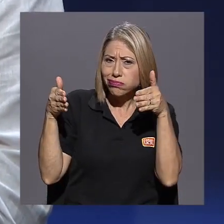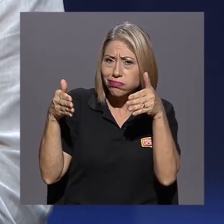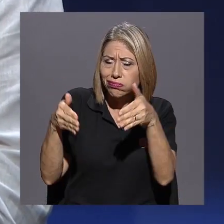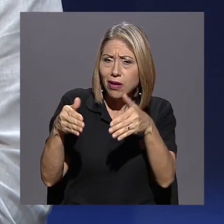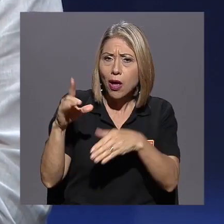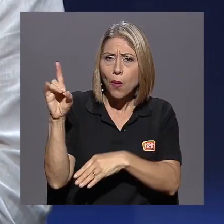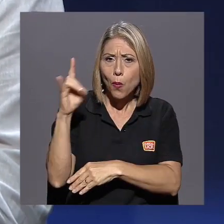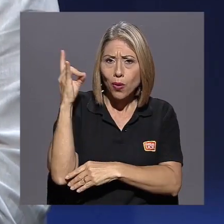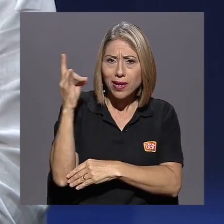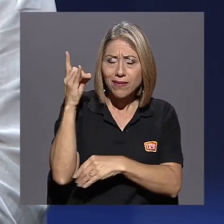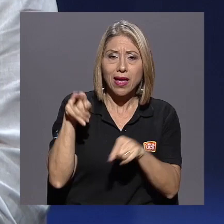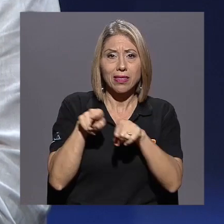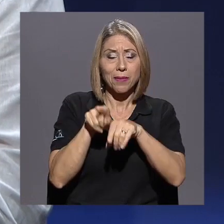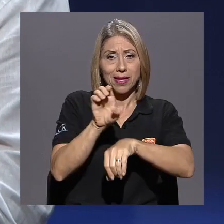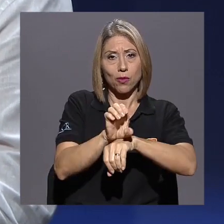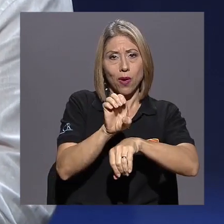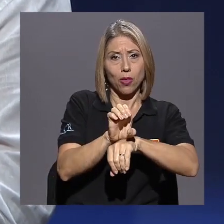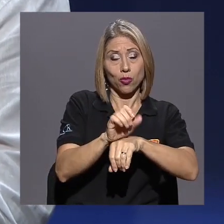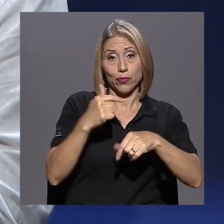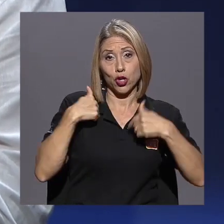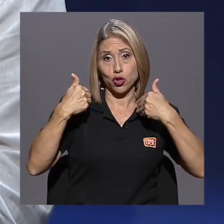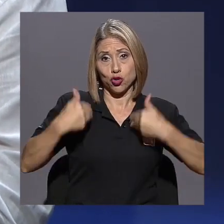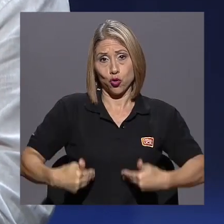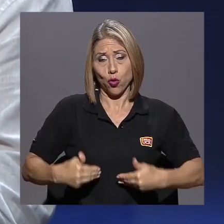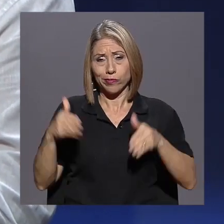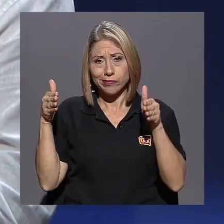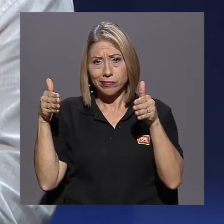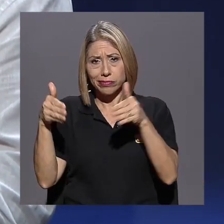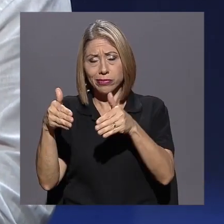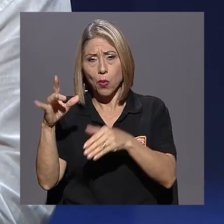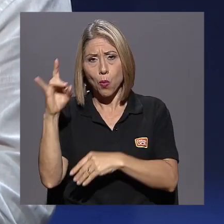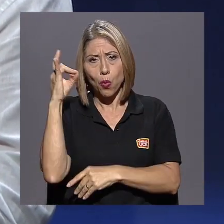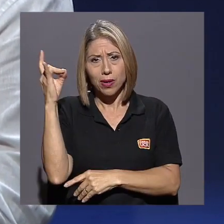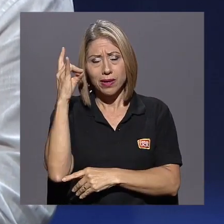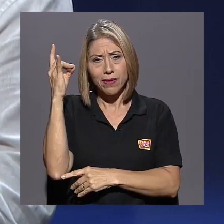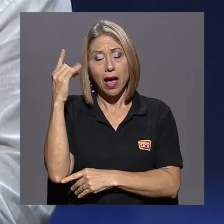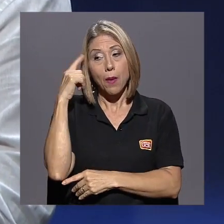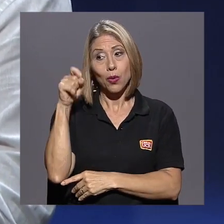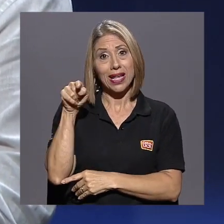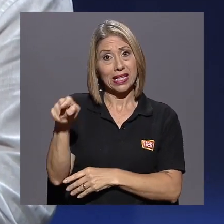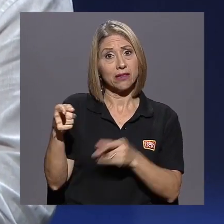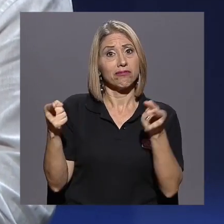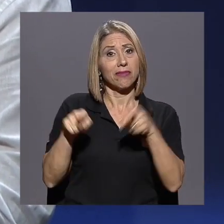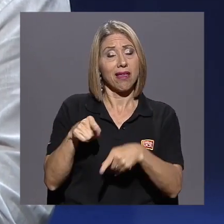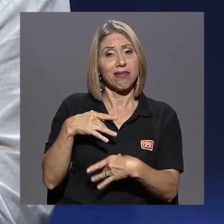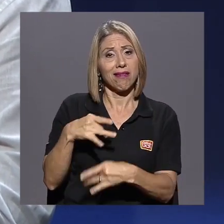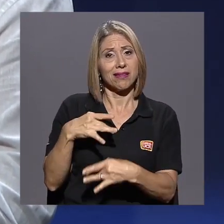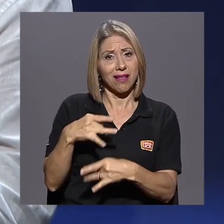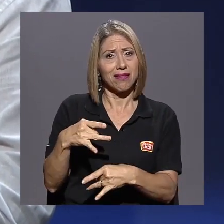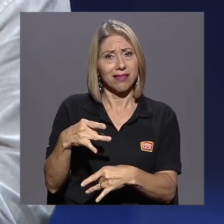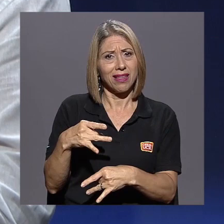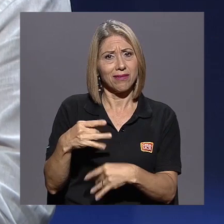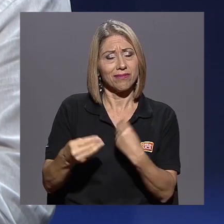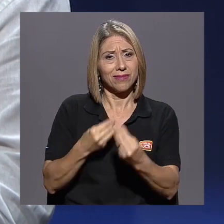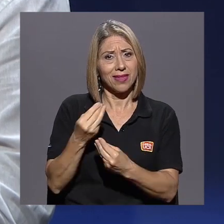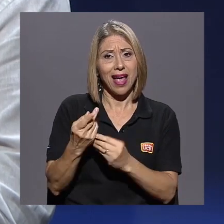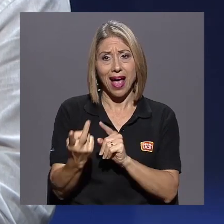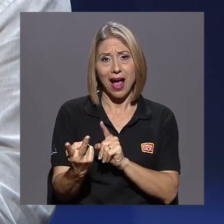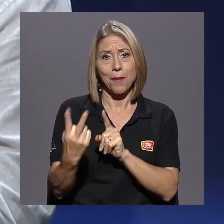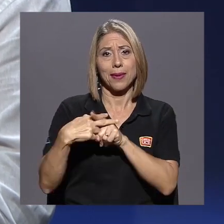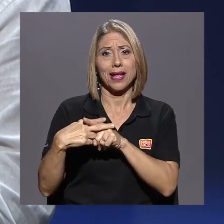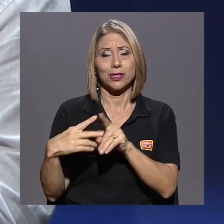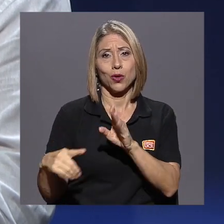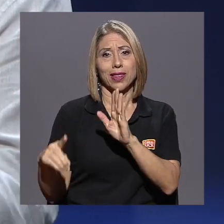bolivia ecuador yo en mi caso en bolivia porque es un caso muy interesante de la aplicación de los derechos indígenas